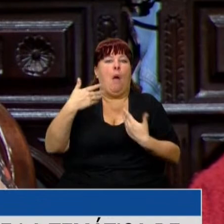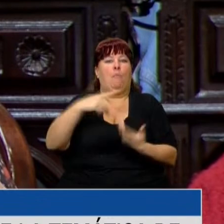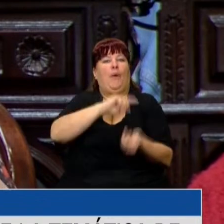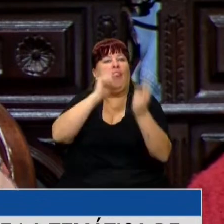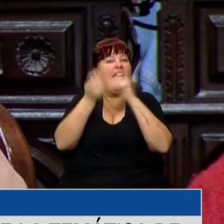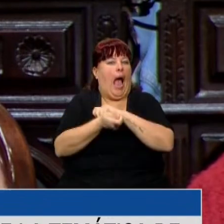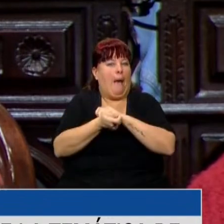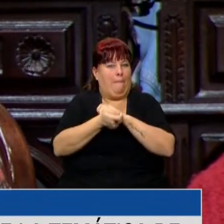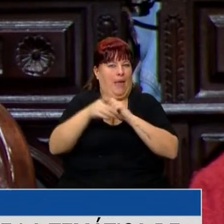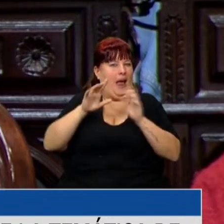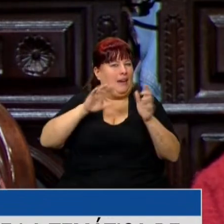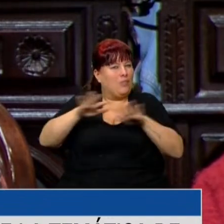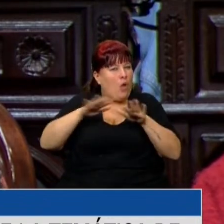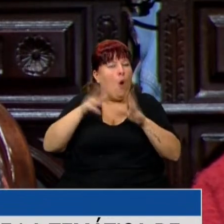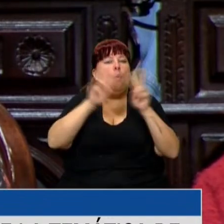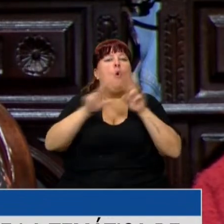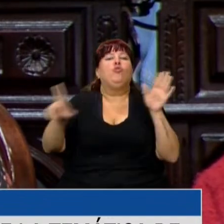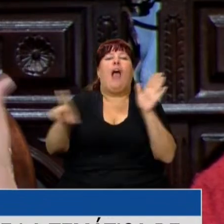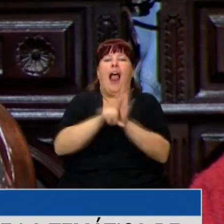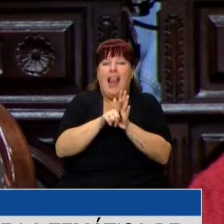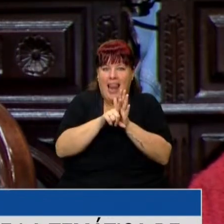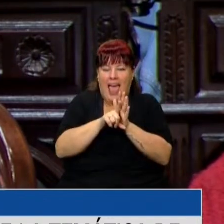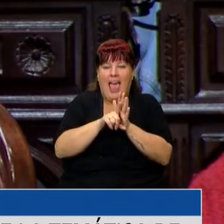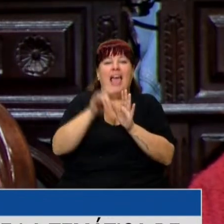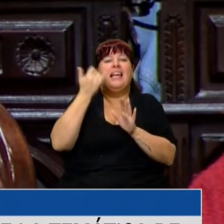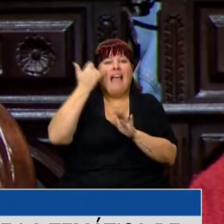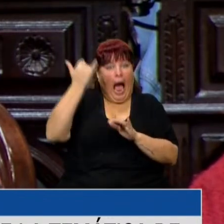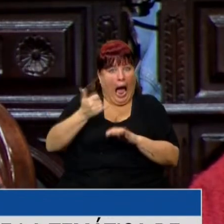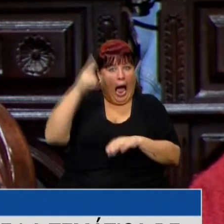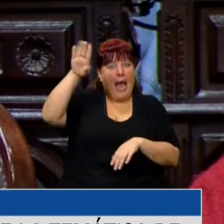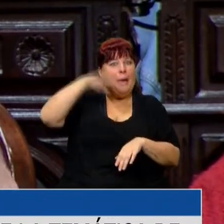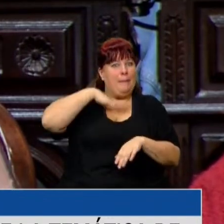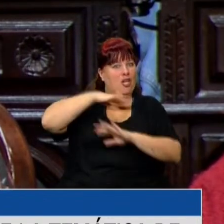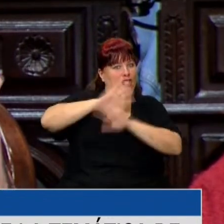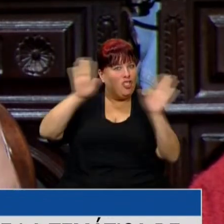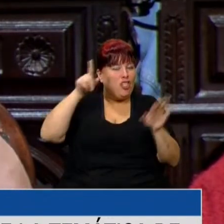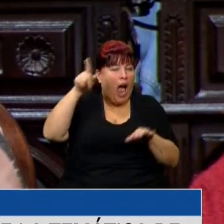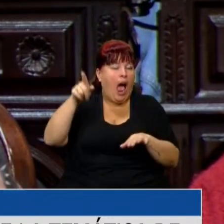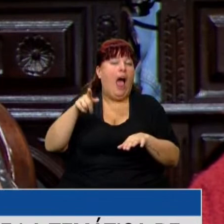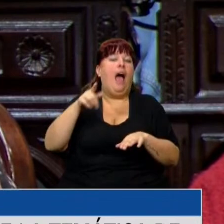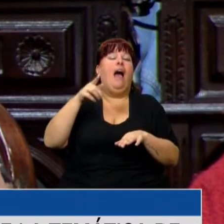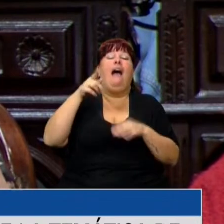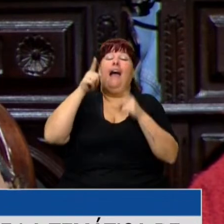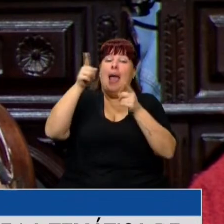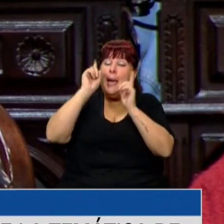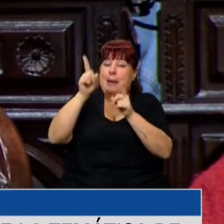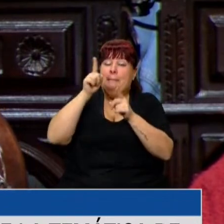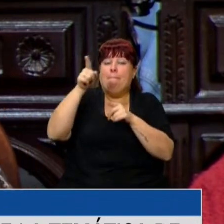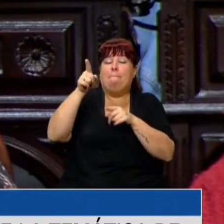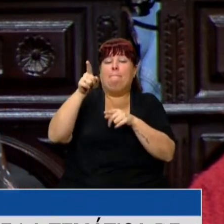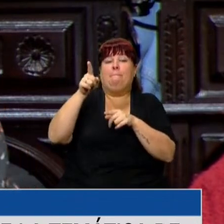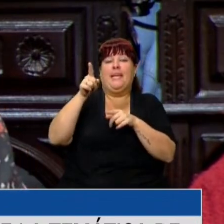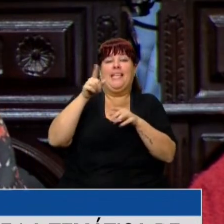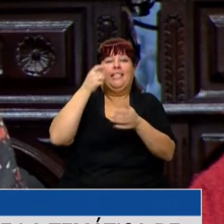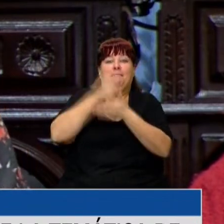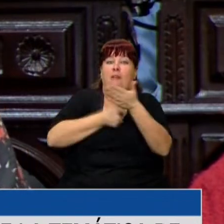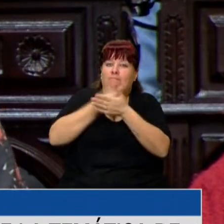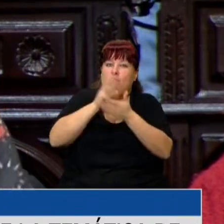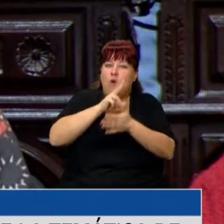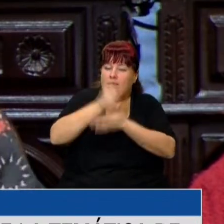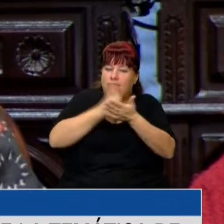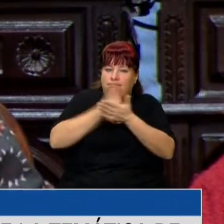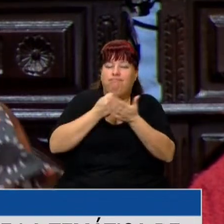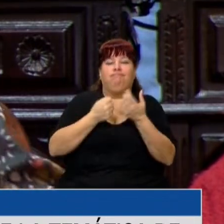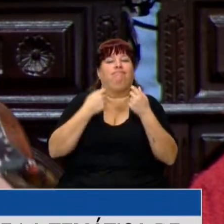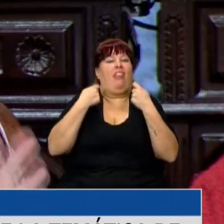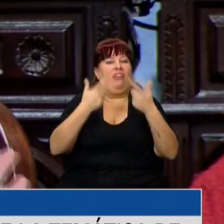cambiar esta realidad buscando legislación que ya existe en México y que desde ese mismo activismo lo